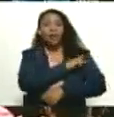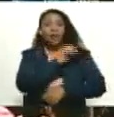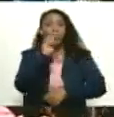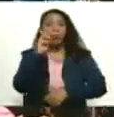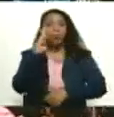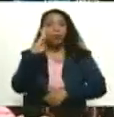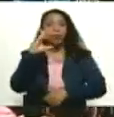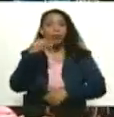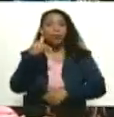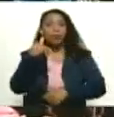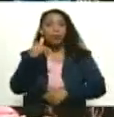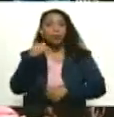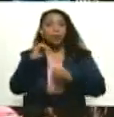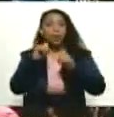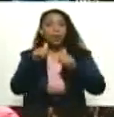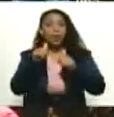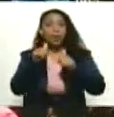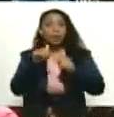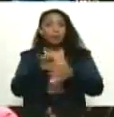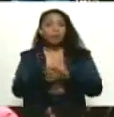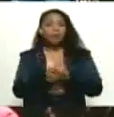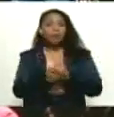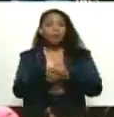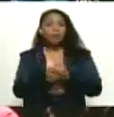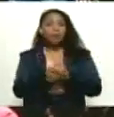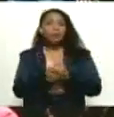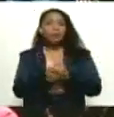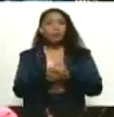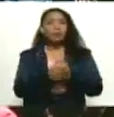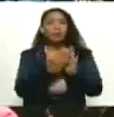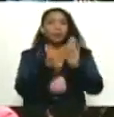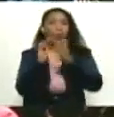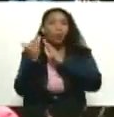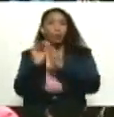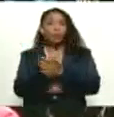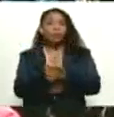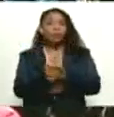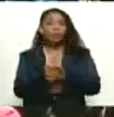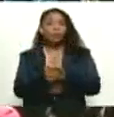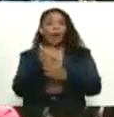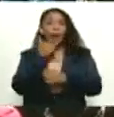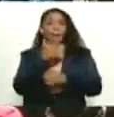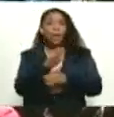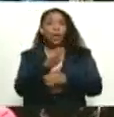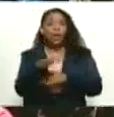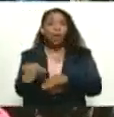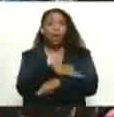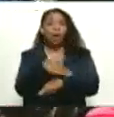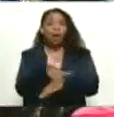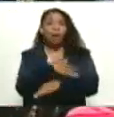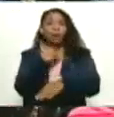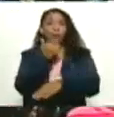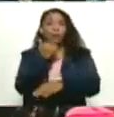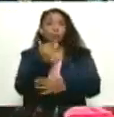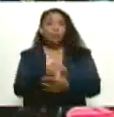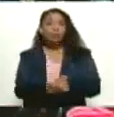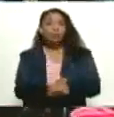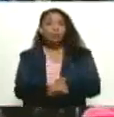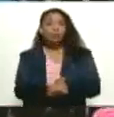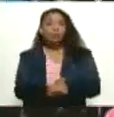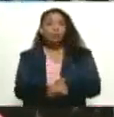¿verdad? Comenzaste con los jefes de VCH. Y de comunidad, y pronto llegará a las calles,